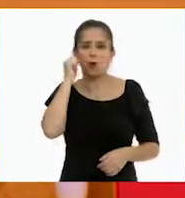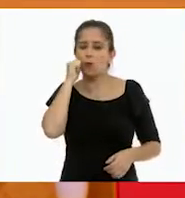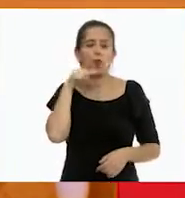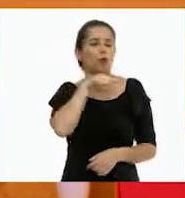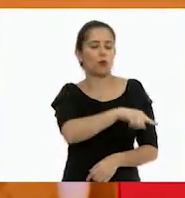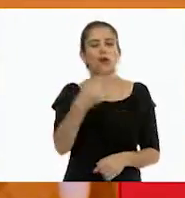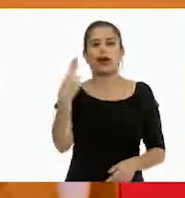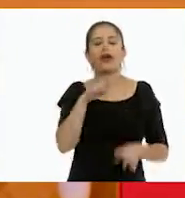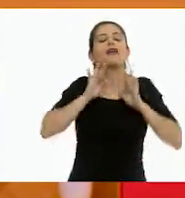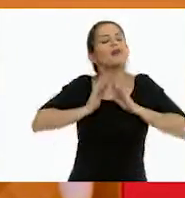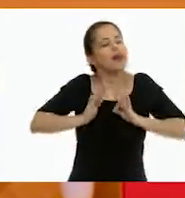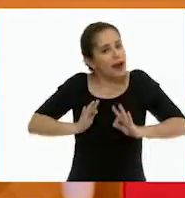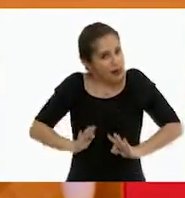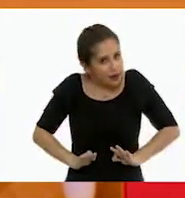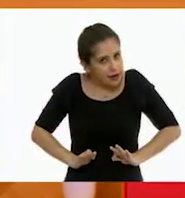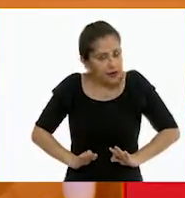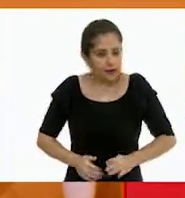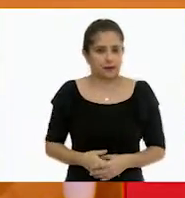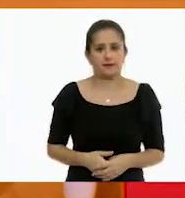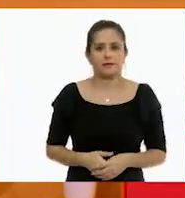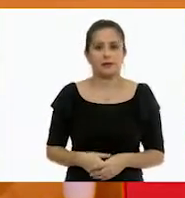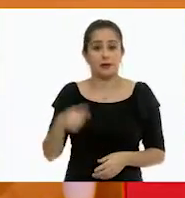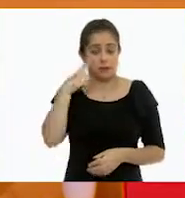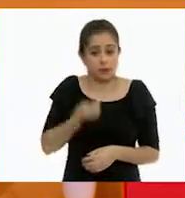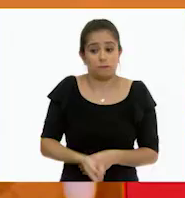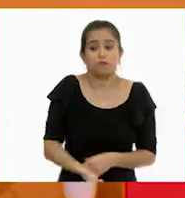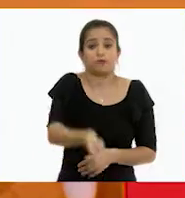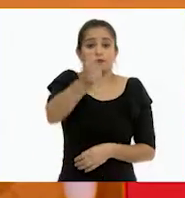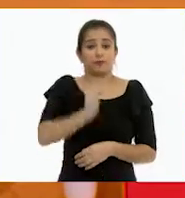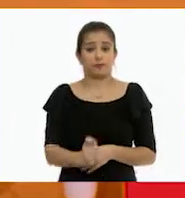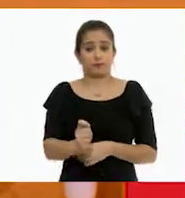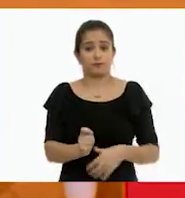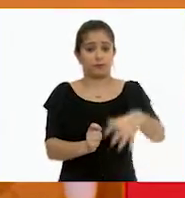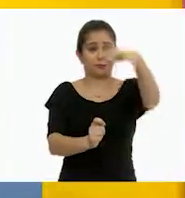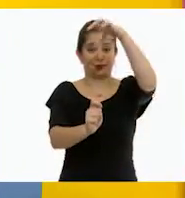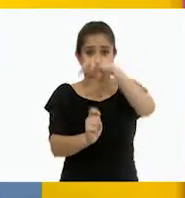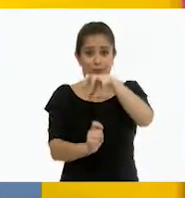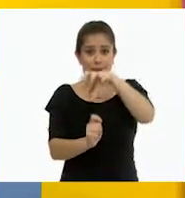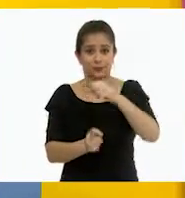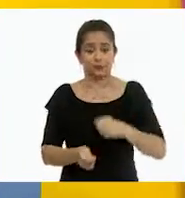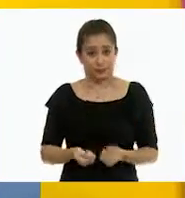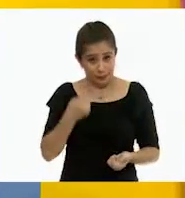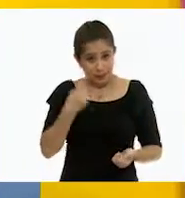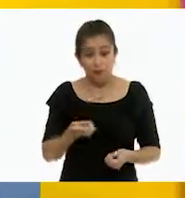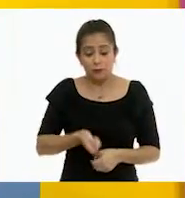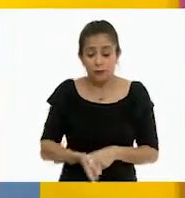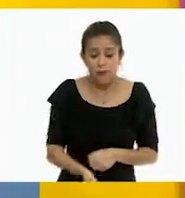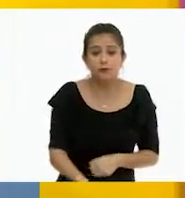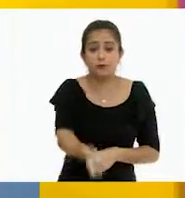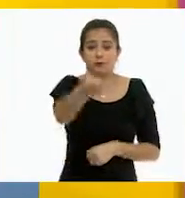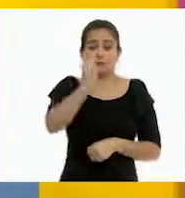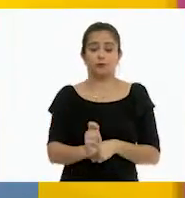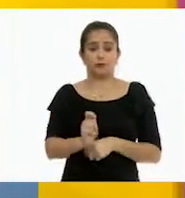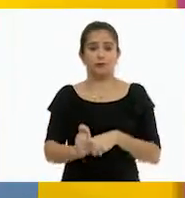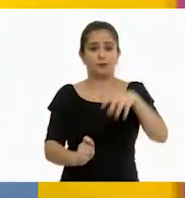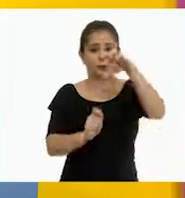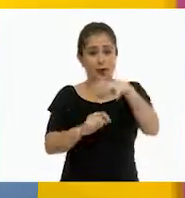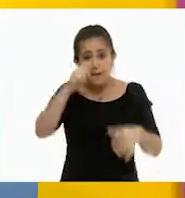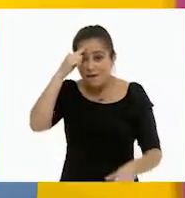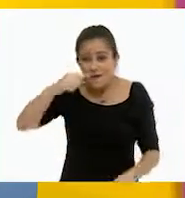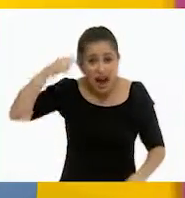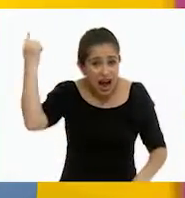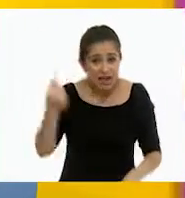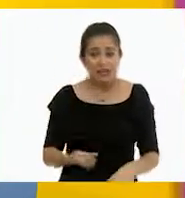¿De acuerdo? Fíjate, te voy a poner facilito. Sube y lo metes así. Ah, así. Sin darle la vuelta. Más fácil, ¿de acuerdo?